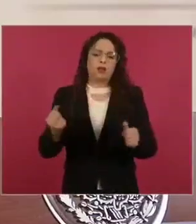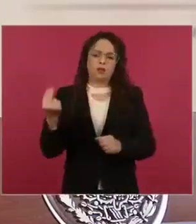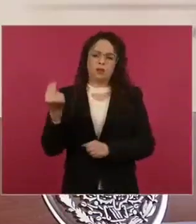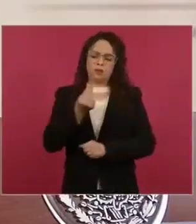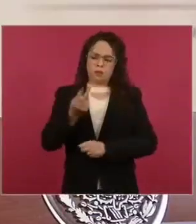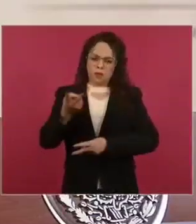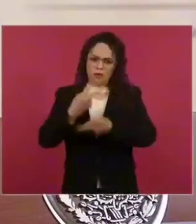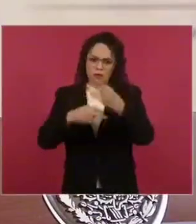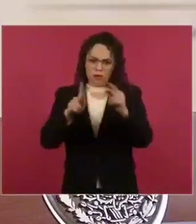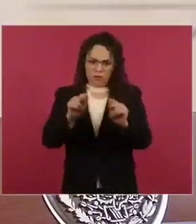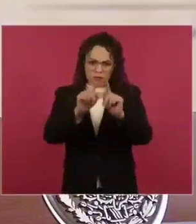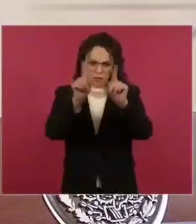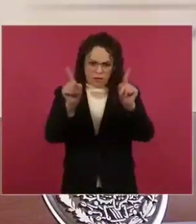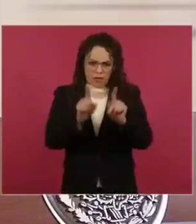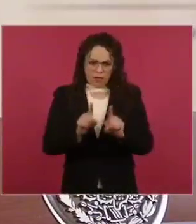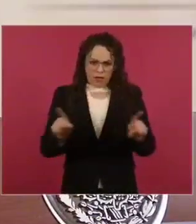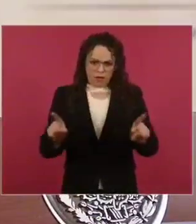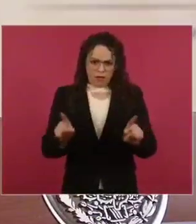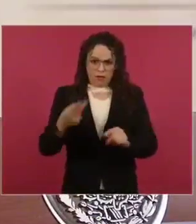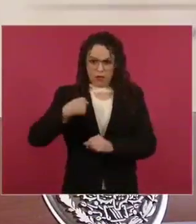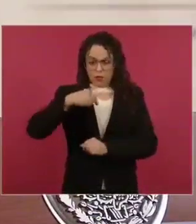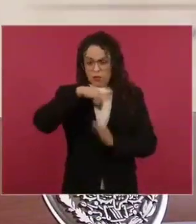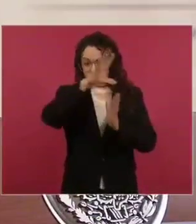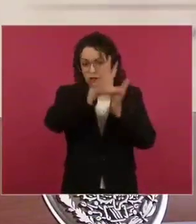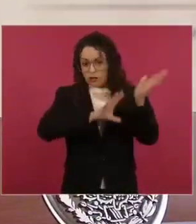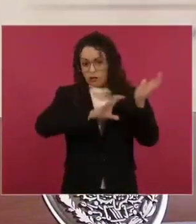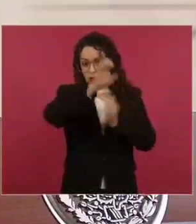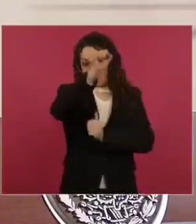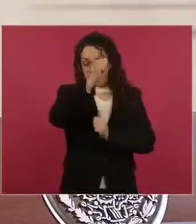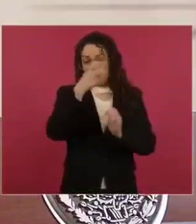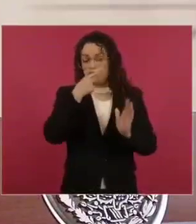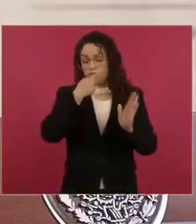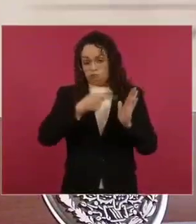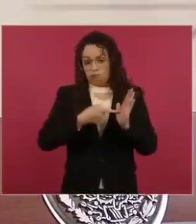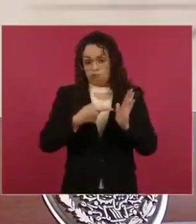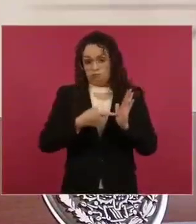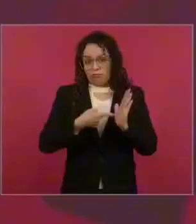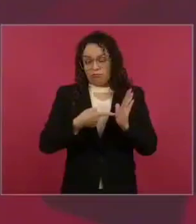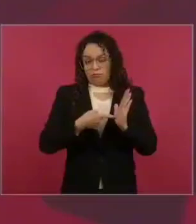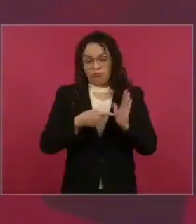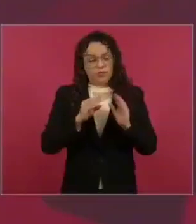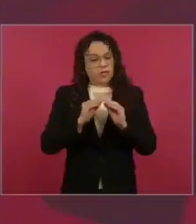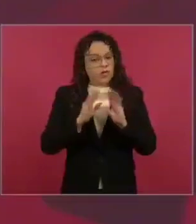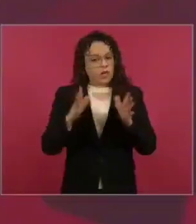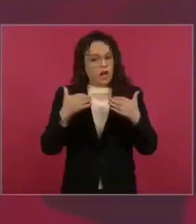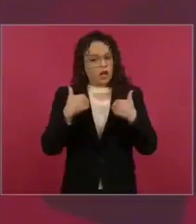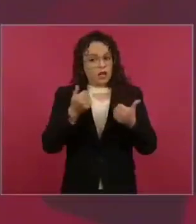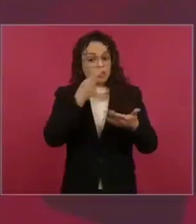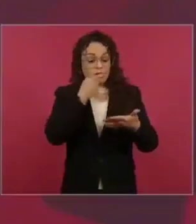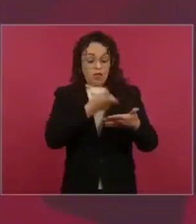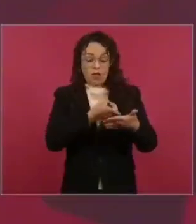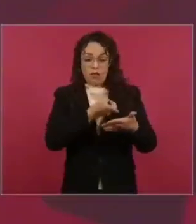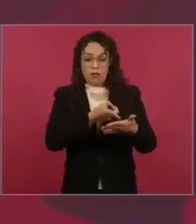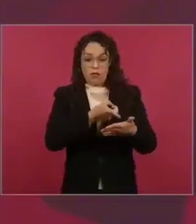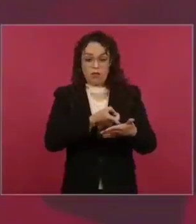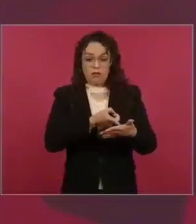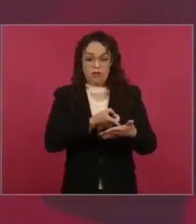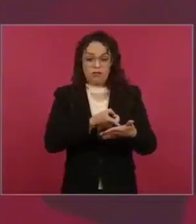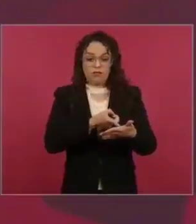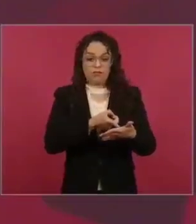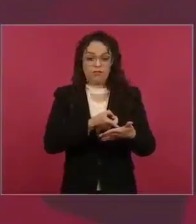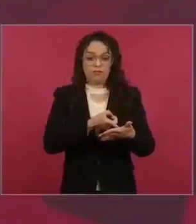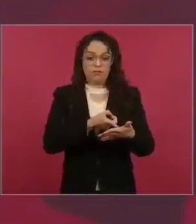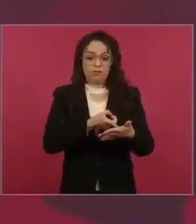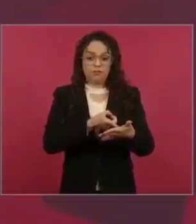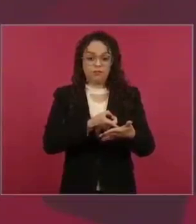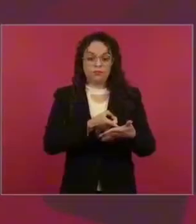calmada. A eso se refiere Tatiana, con que Sheinbaum no va a estar como López Obrador porque